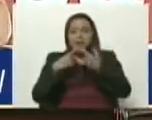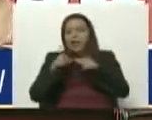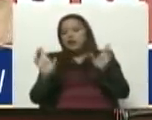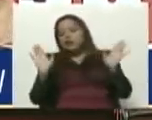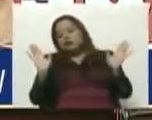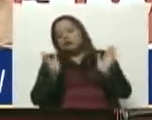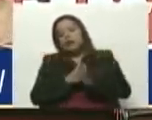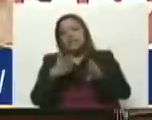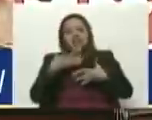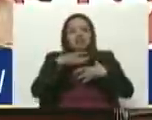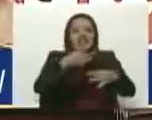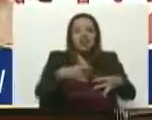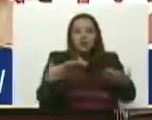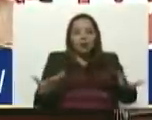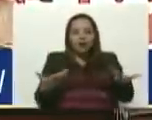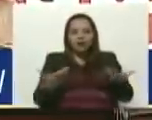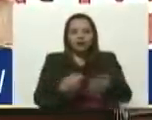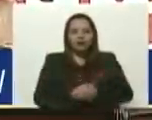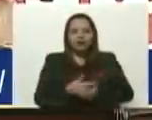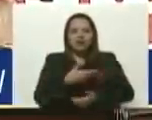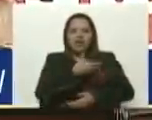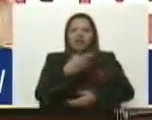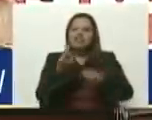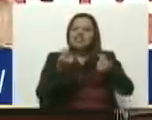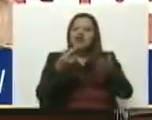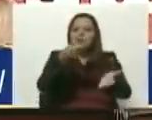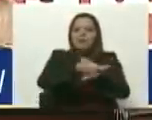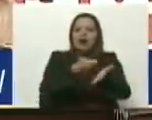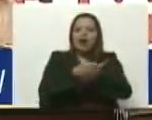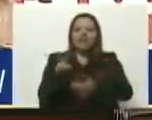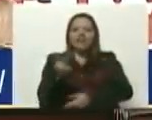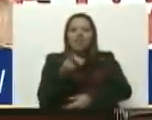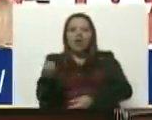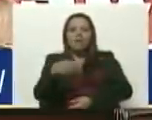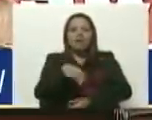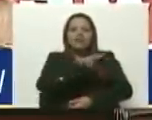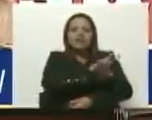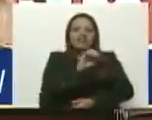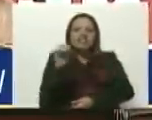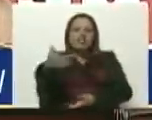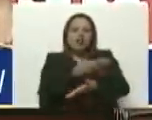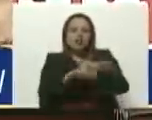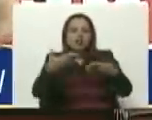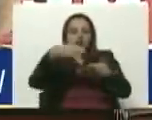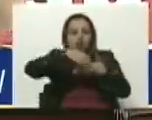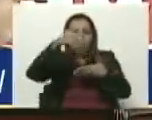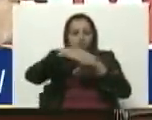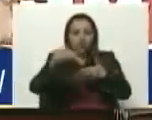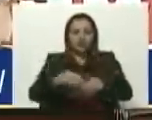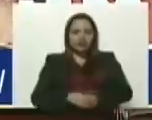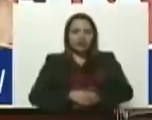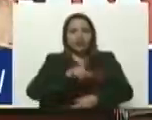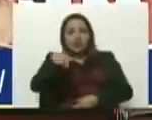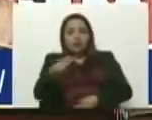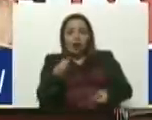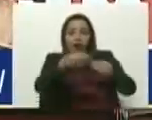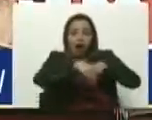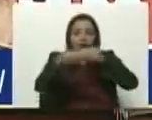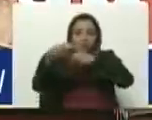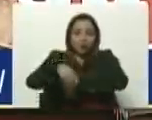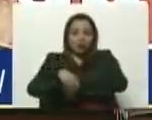interés de ellos era una deuda que tenían con venezuela de más de 300 millones de dólares la cual después negociaron